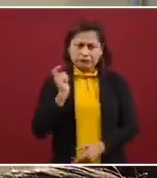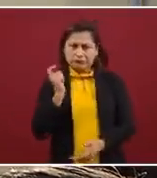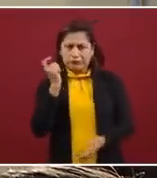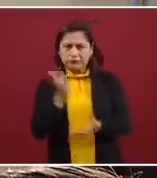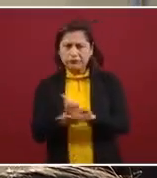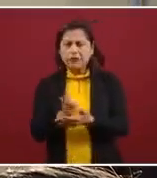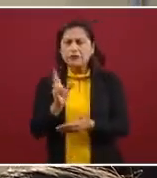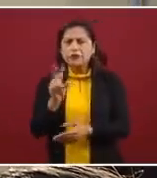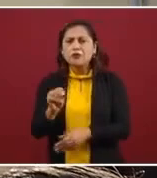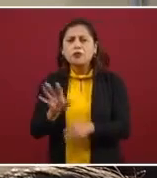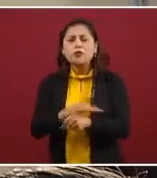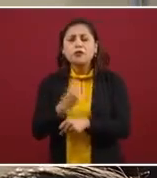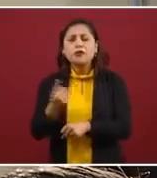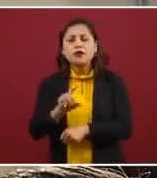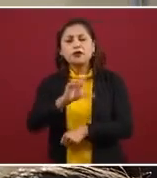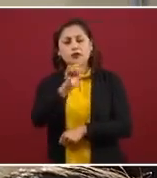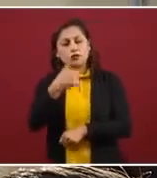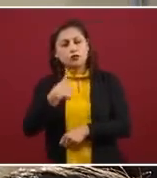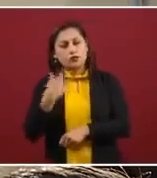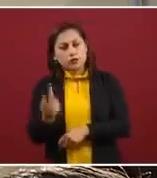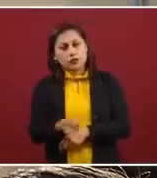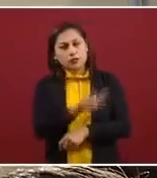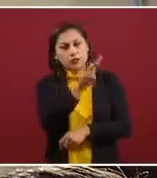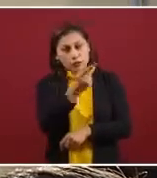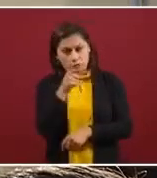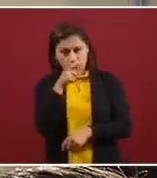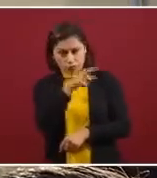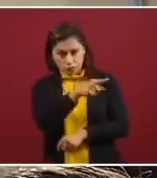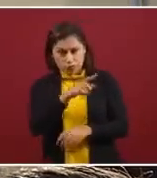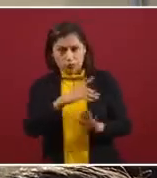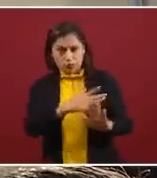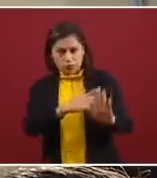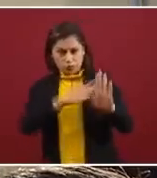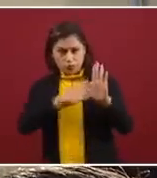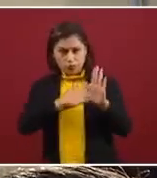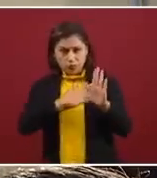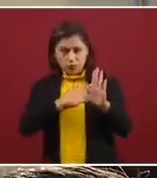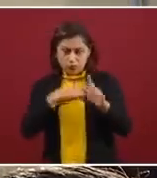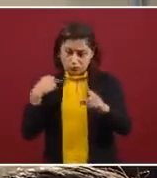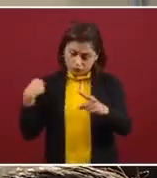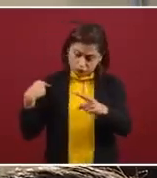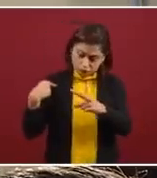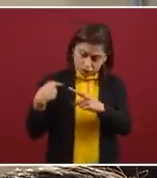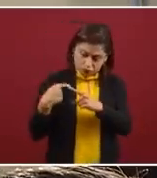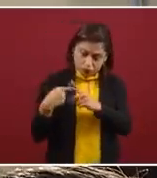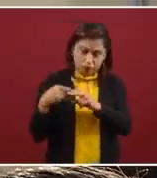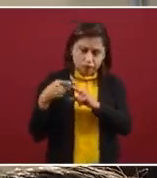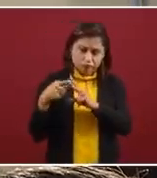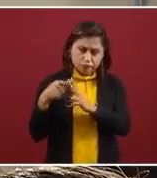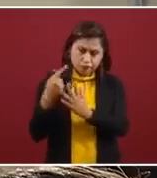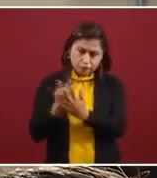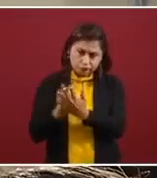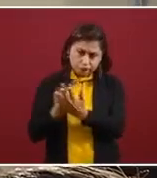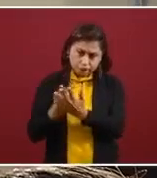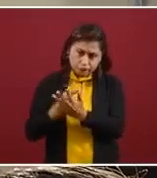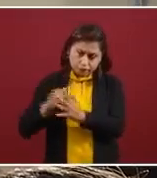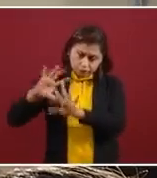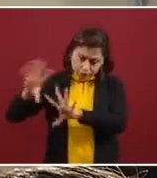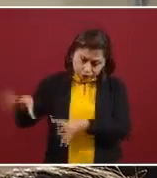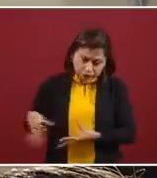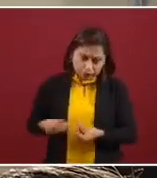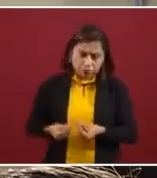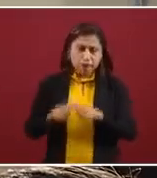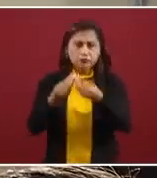comprometer su gobierno a que toda esa deuda que existe hasta el momento se pueda transferir al instituto para devolverle al pueblo lo